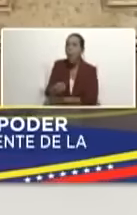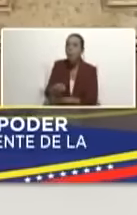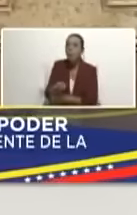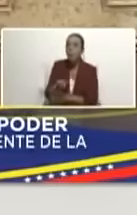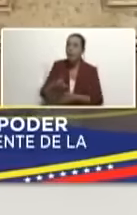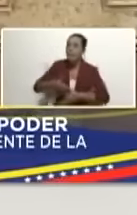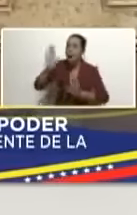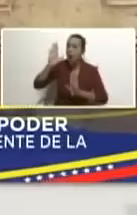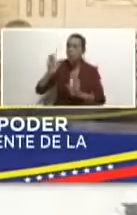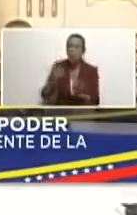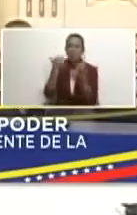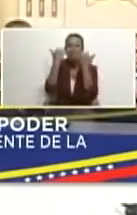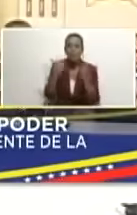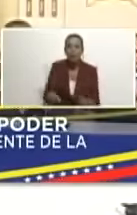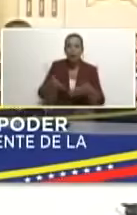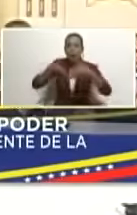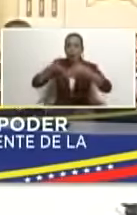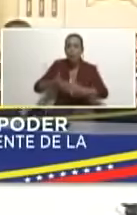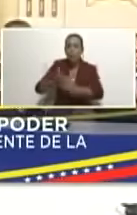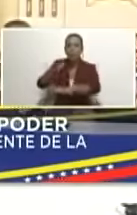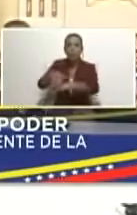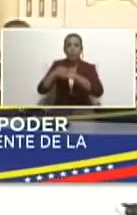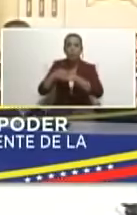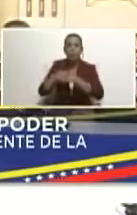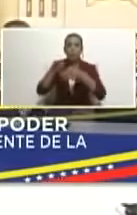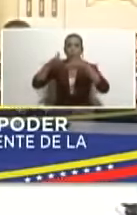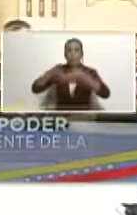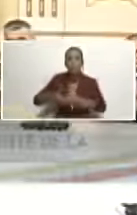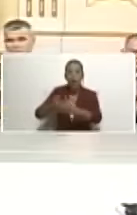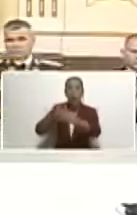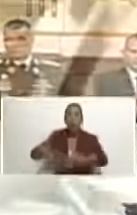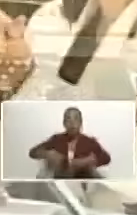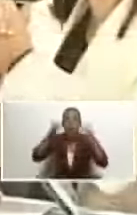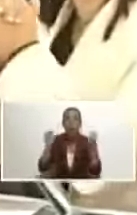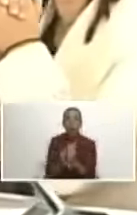retirar de inmediato el barco de guerra